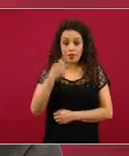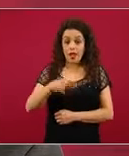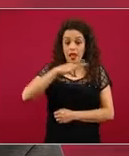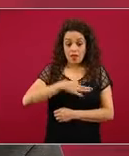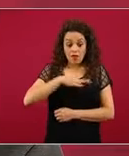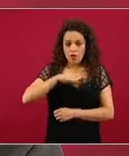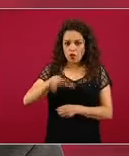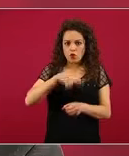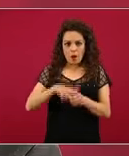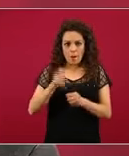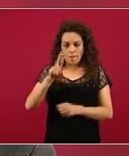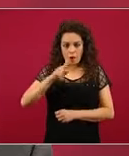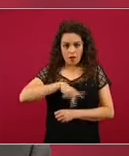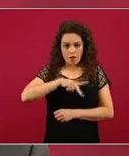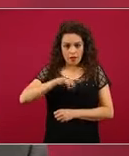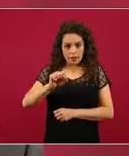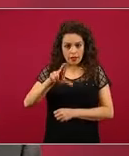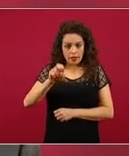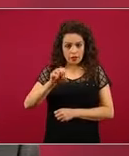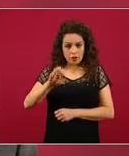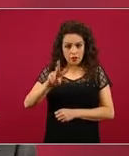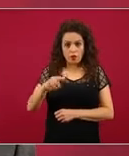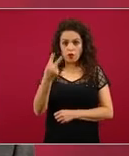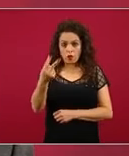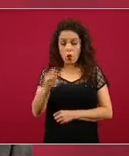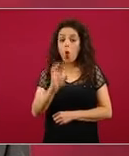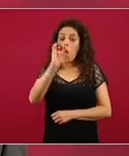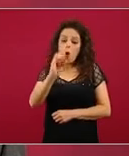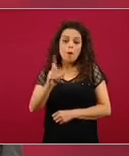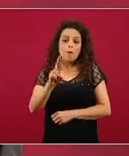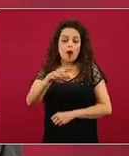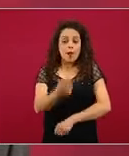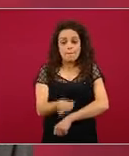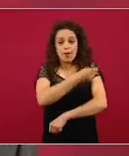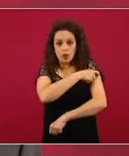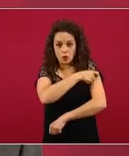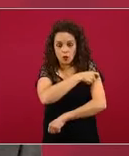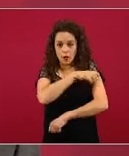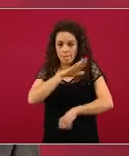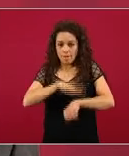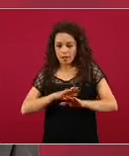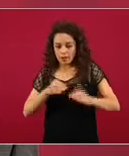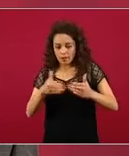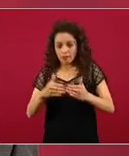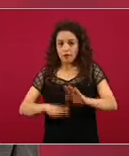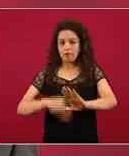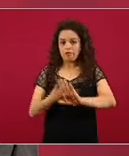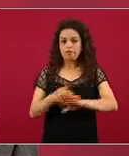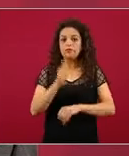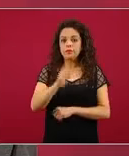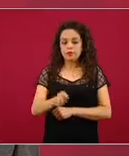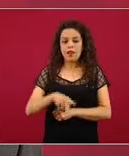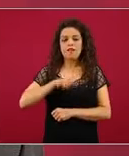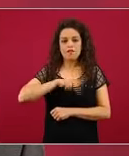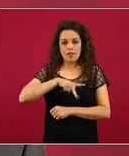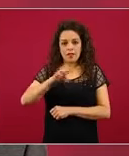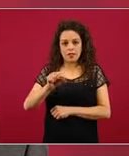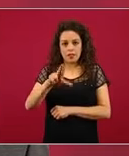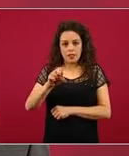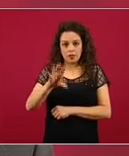virus SARS-CoV-2, ya sea por vacunación en vacunas específicas contra el virus SARS-CoV-2